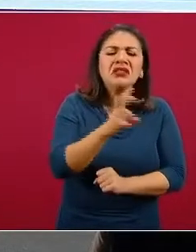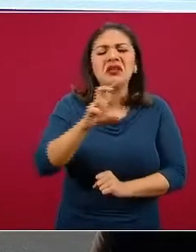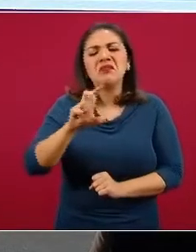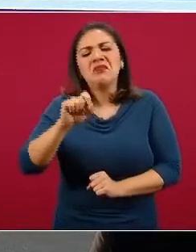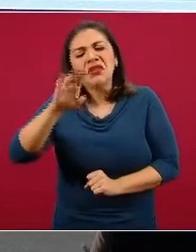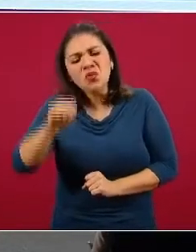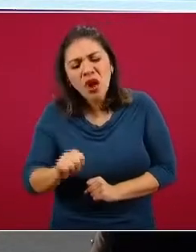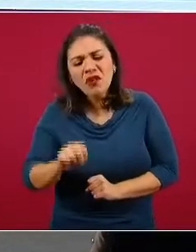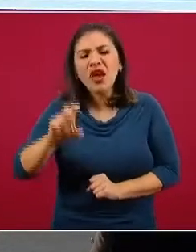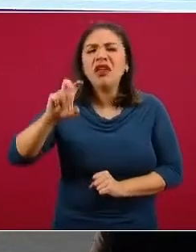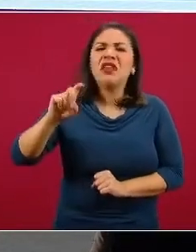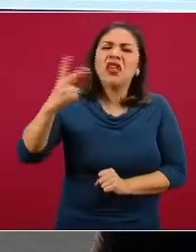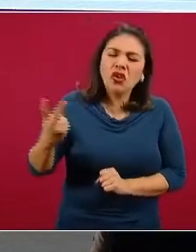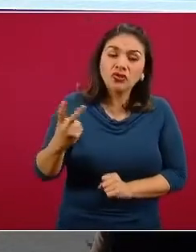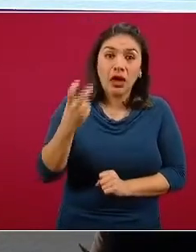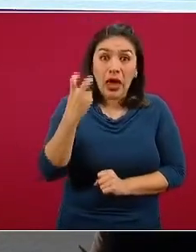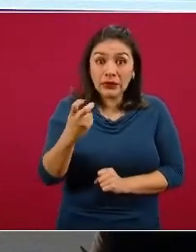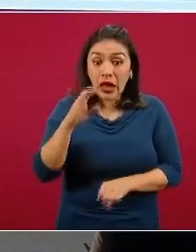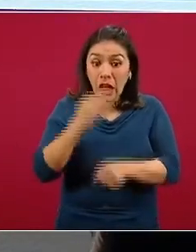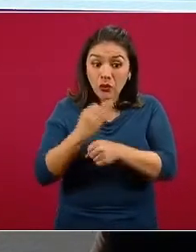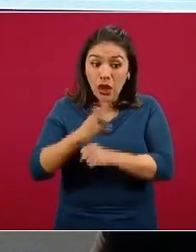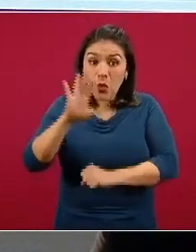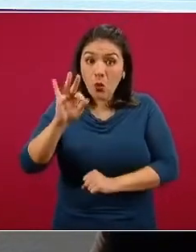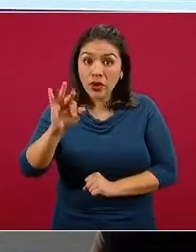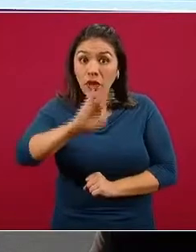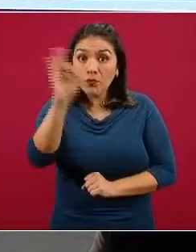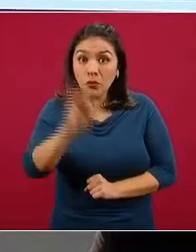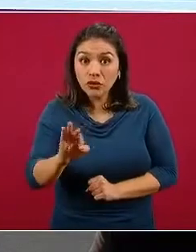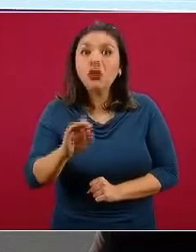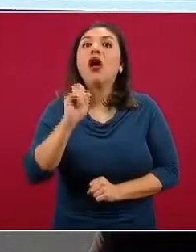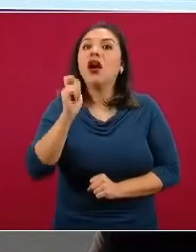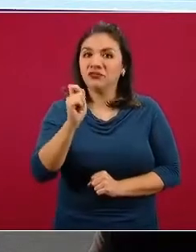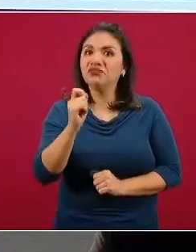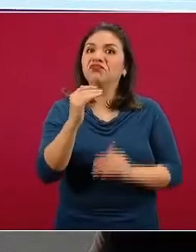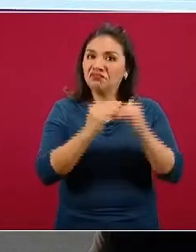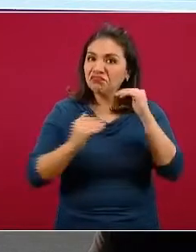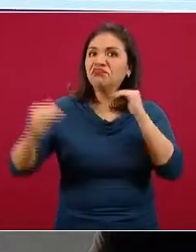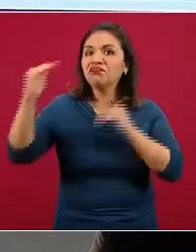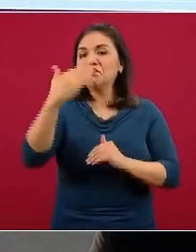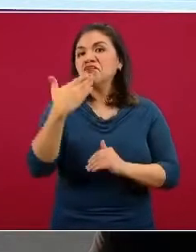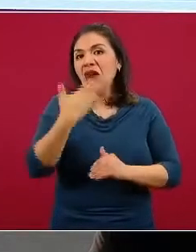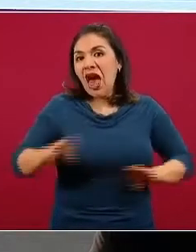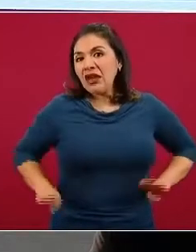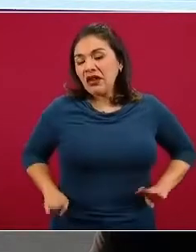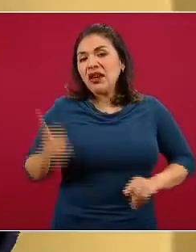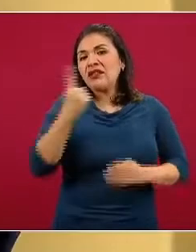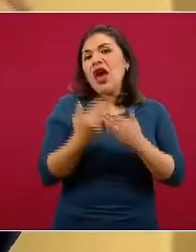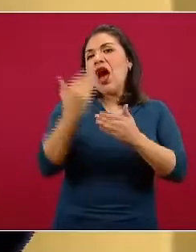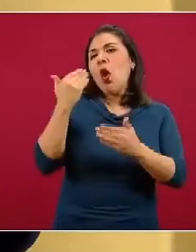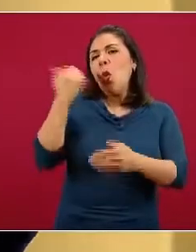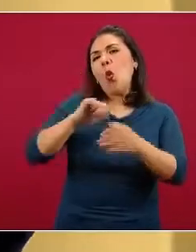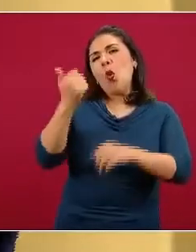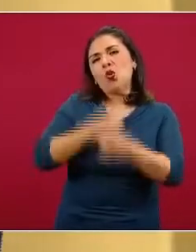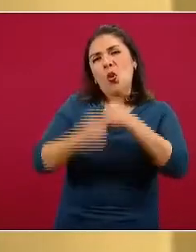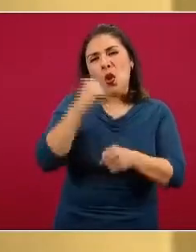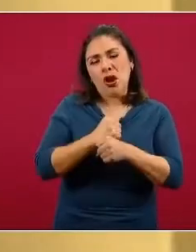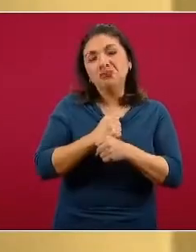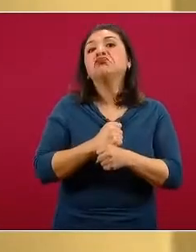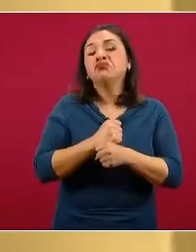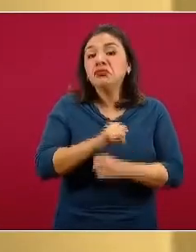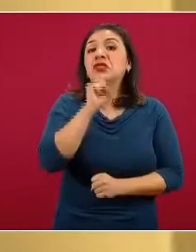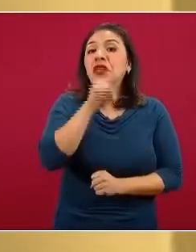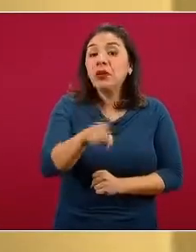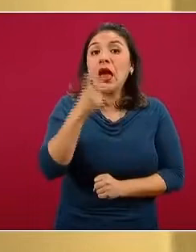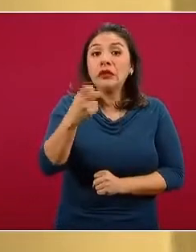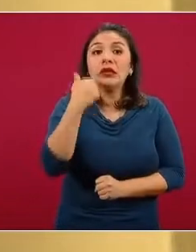y 32. Entonces este avance de 40% está muy por encima de lo visto en años anteriores, además de que